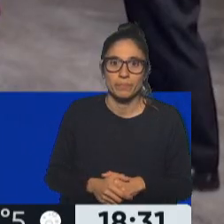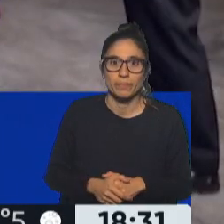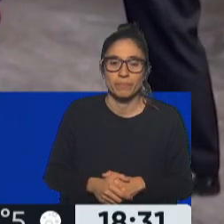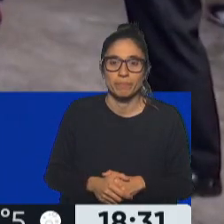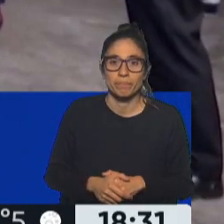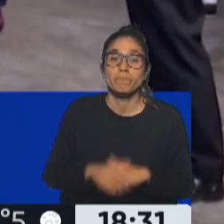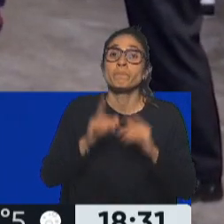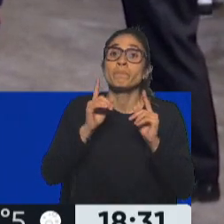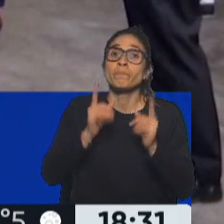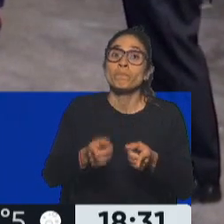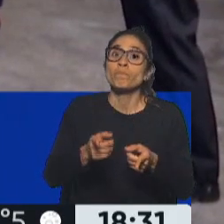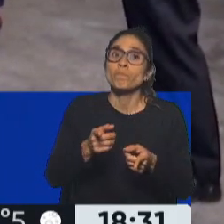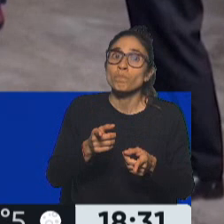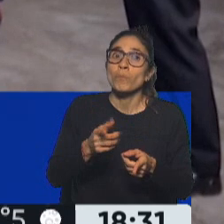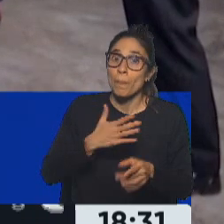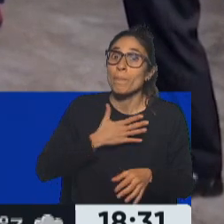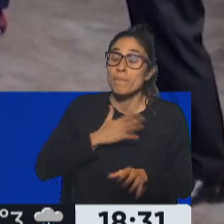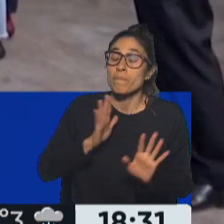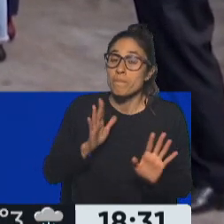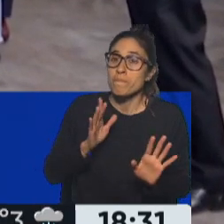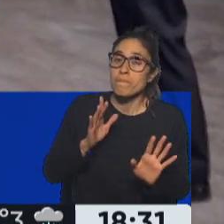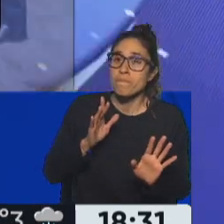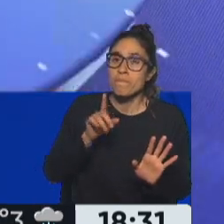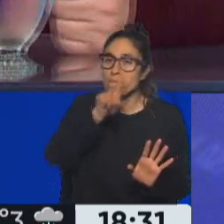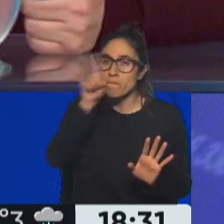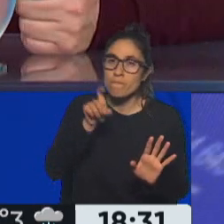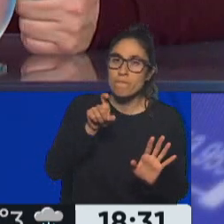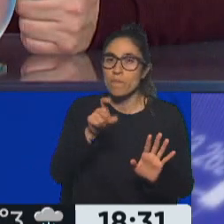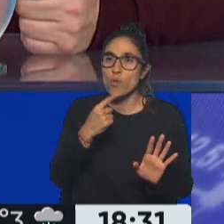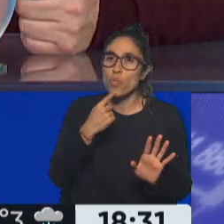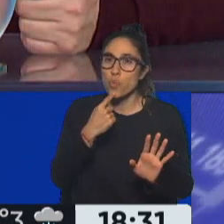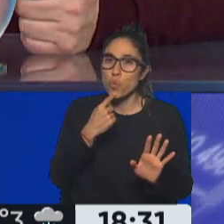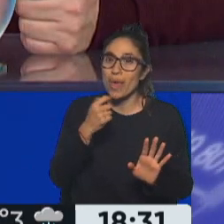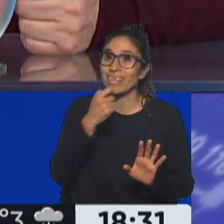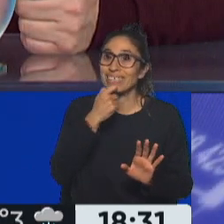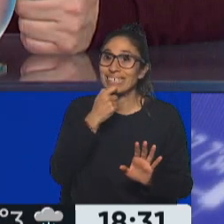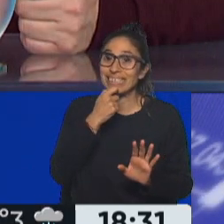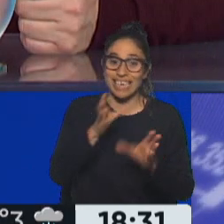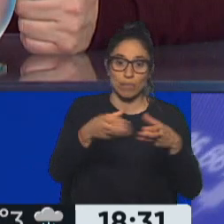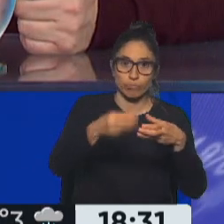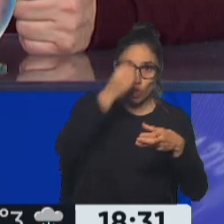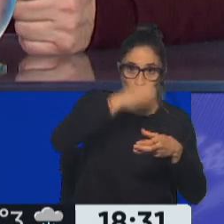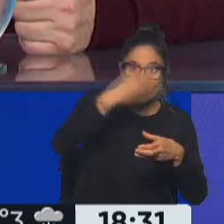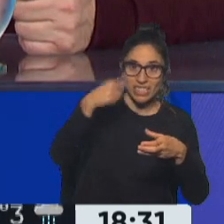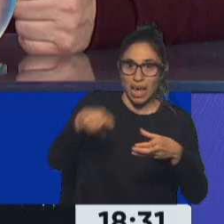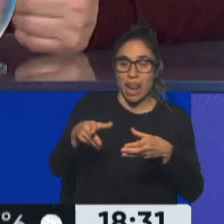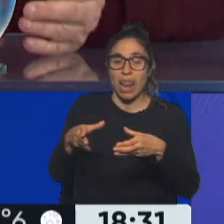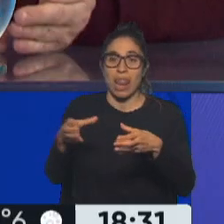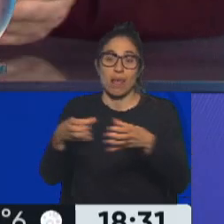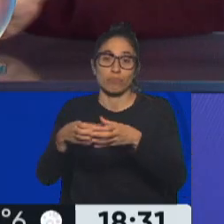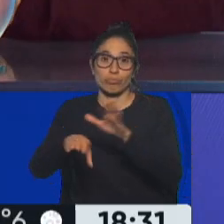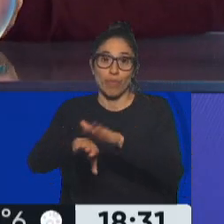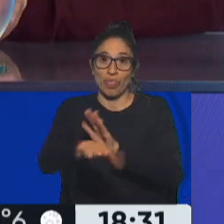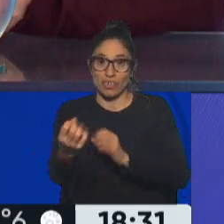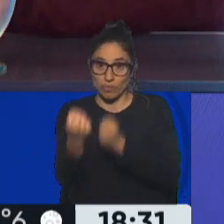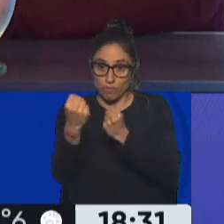la cuestión electoral, va a estar atravesado por una crisis social importante que se vive en Francia, que es un